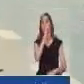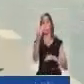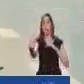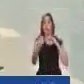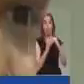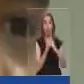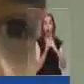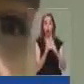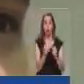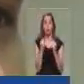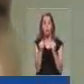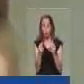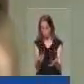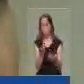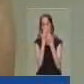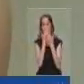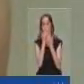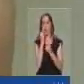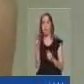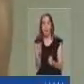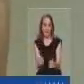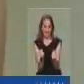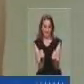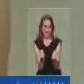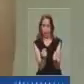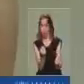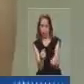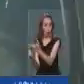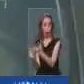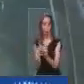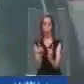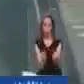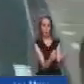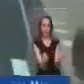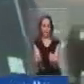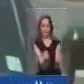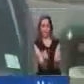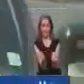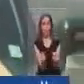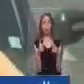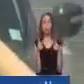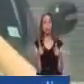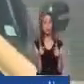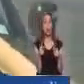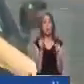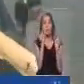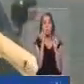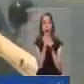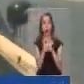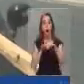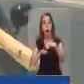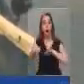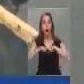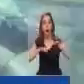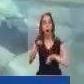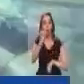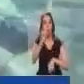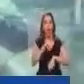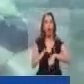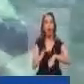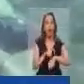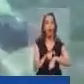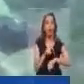pesar del fuerte impacto, Joshua Kaur mantuvo el control del vehículo. Afortunadamente no había tanto tráfico en la autopista en ese